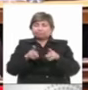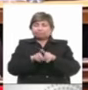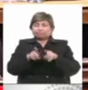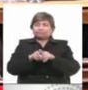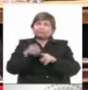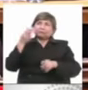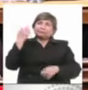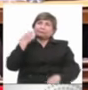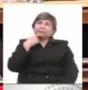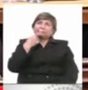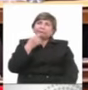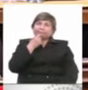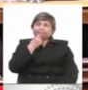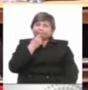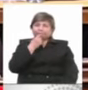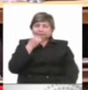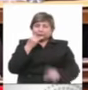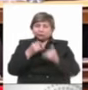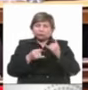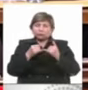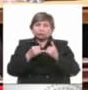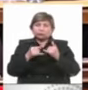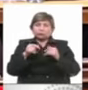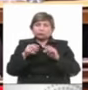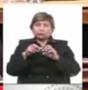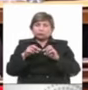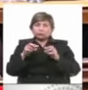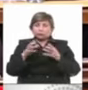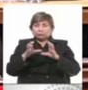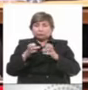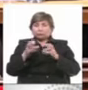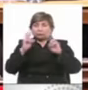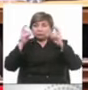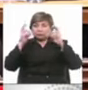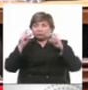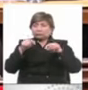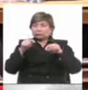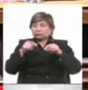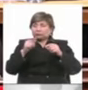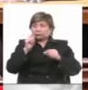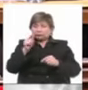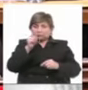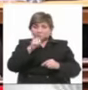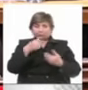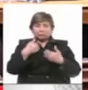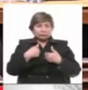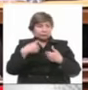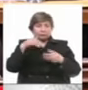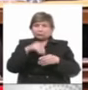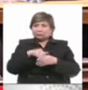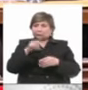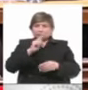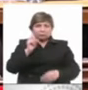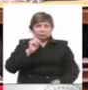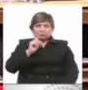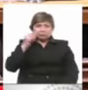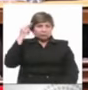dijimos en el último debate acerca de este tema. Ustedes podrán tener los votos, pero no tienen la